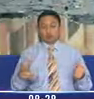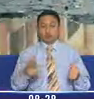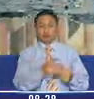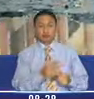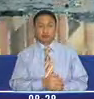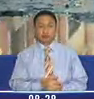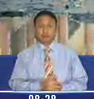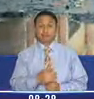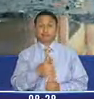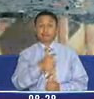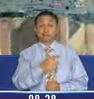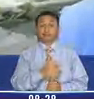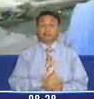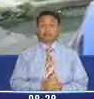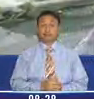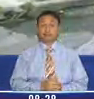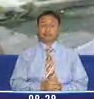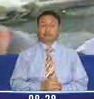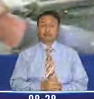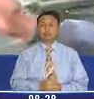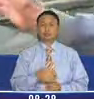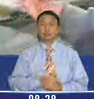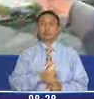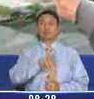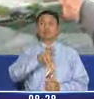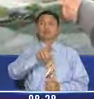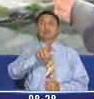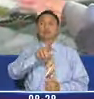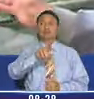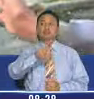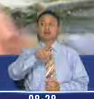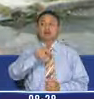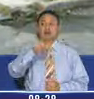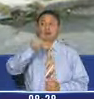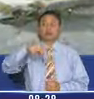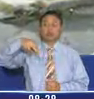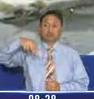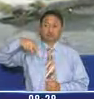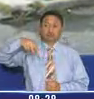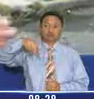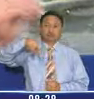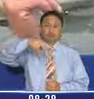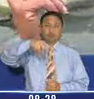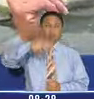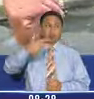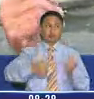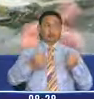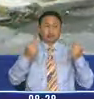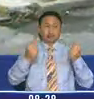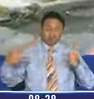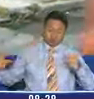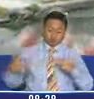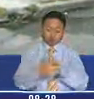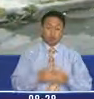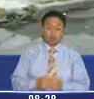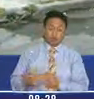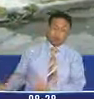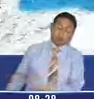que se han formado en el asfalto. Y a veces cuando los transeúntes están caminando por ahí, pasa un carro velozmente, fuchi,